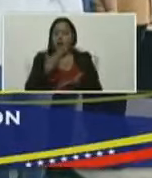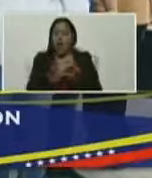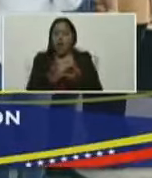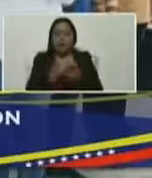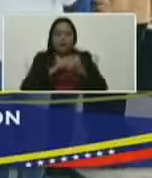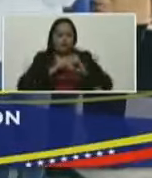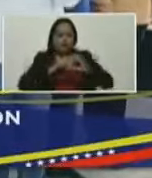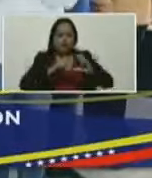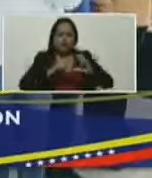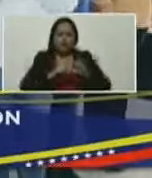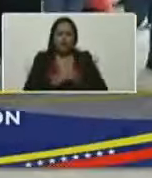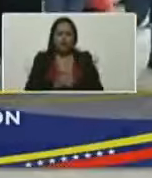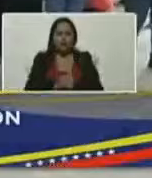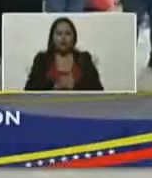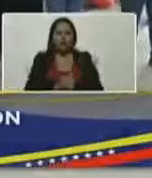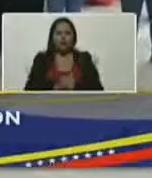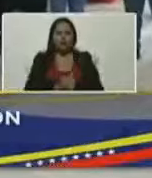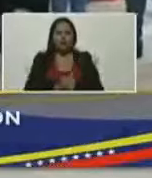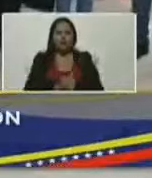corazón. Pues,